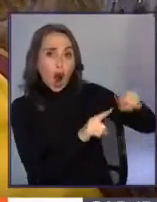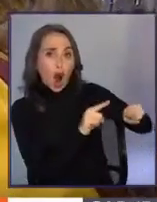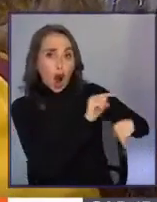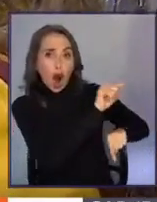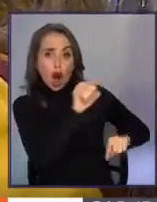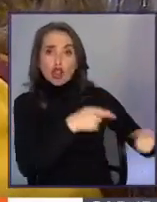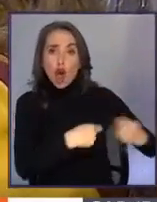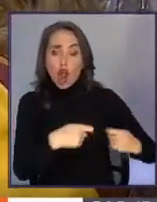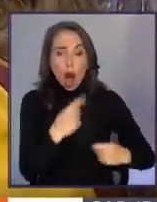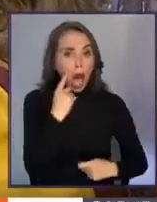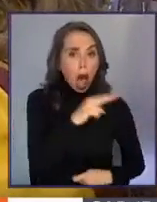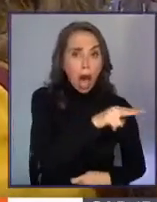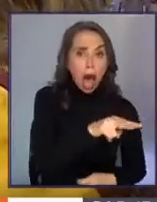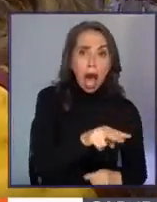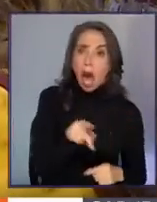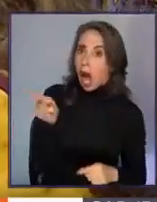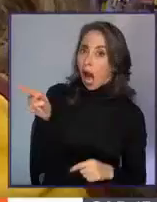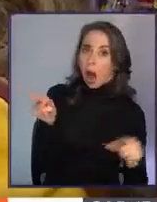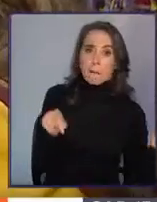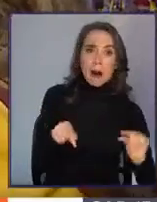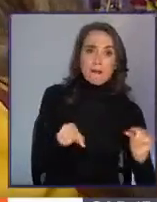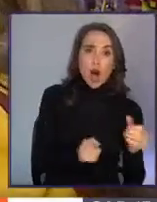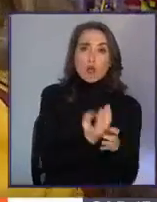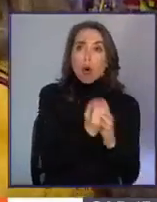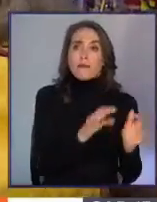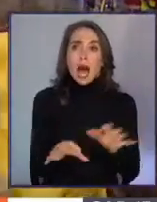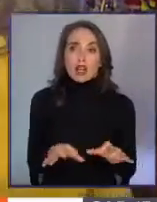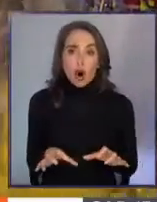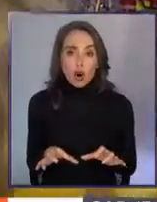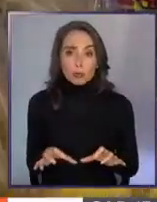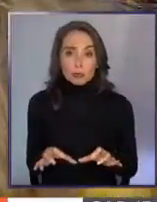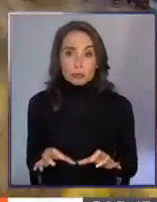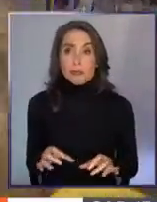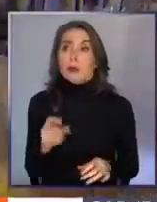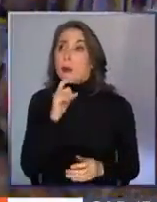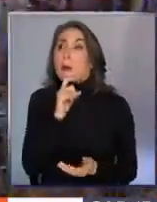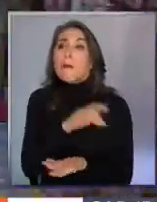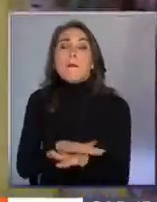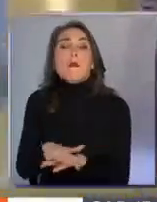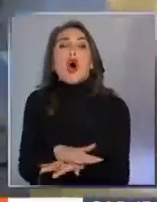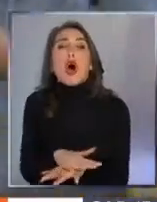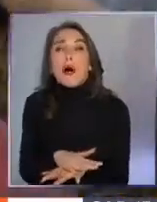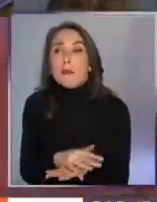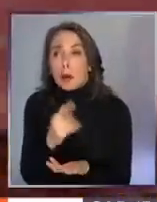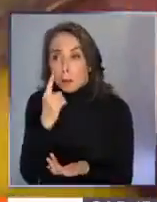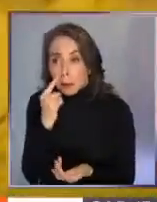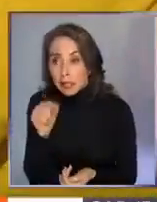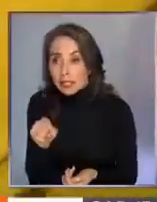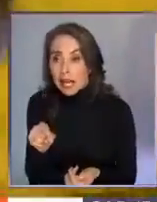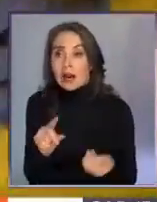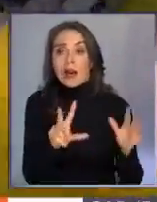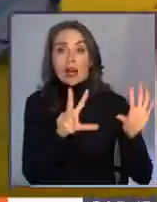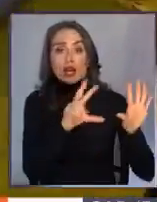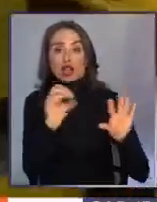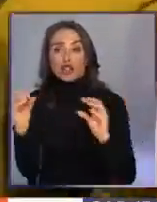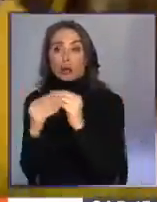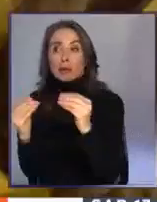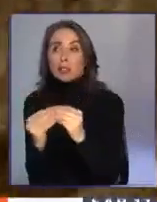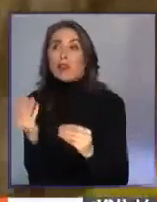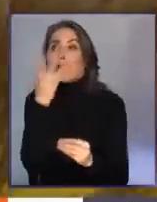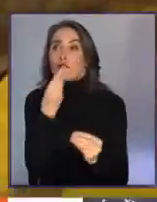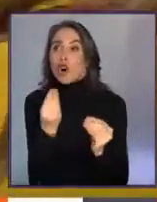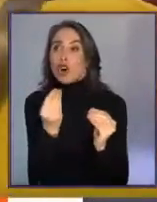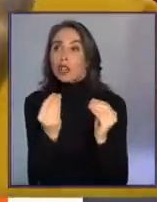obviamente vas a encontrar cosas más baratas y nuevas, novedosas para ti. Por ejemplo, miren estas 800 pesos, están muy